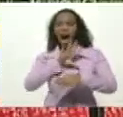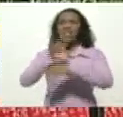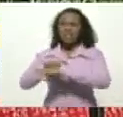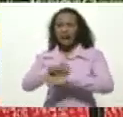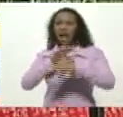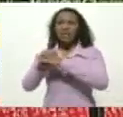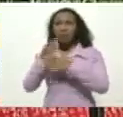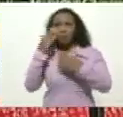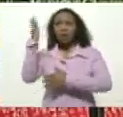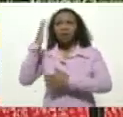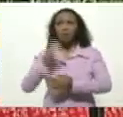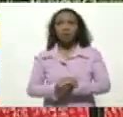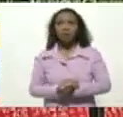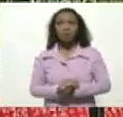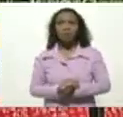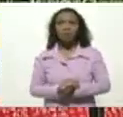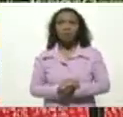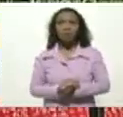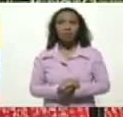¡Muérdelo!